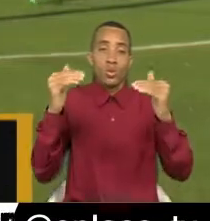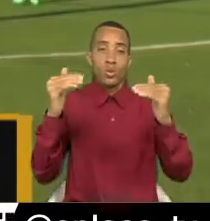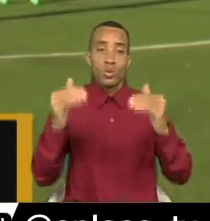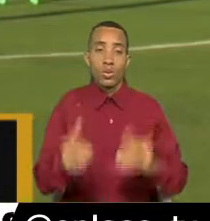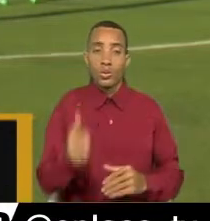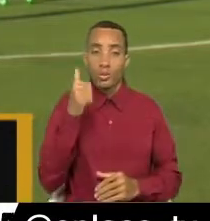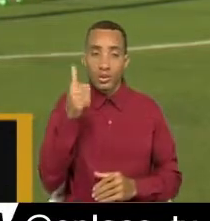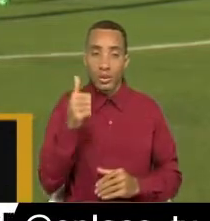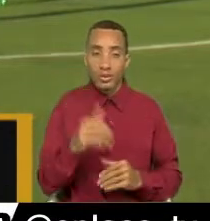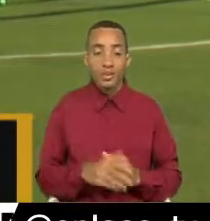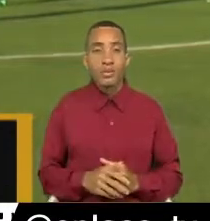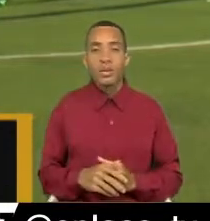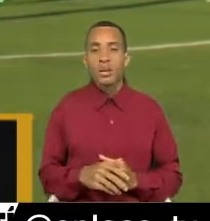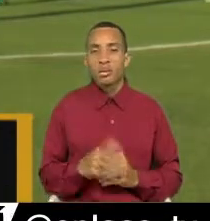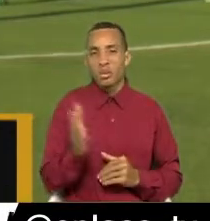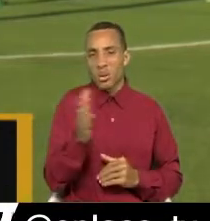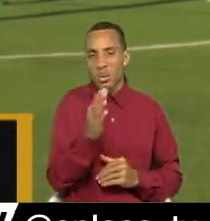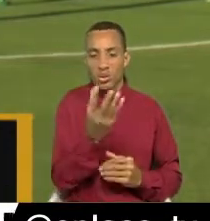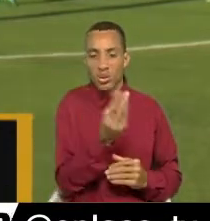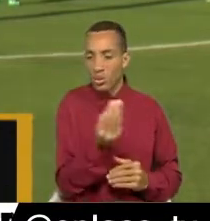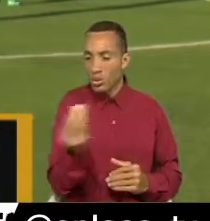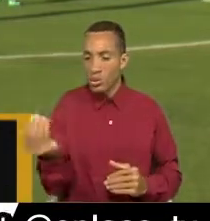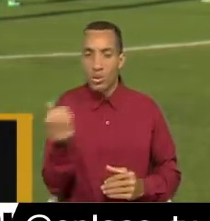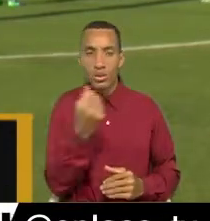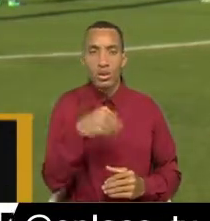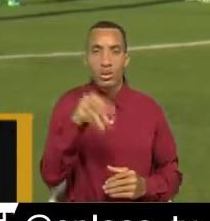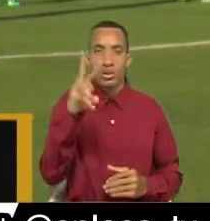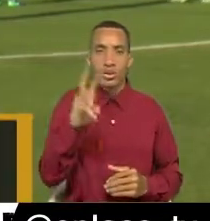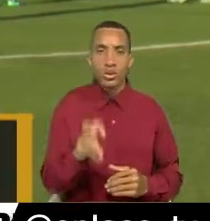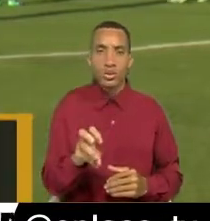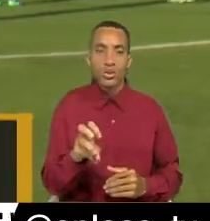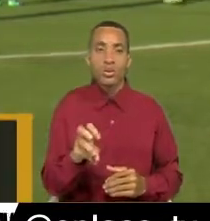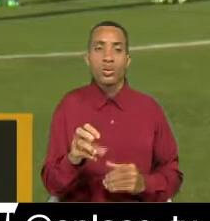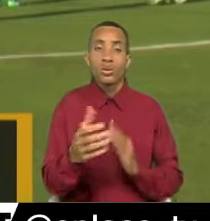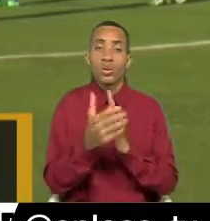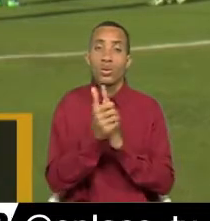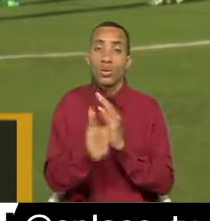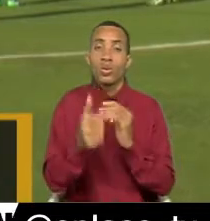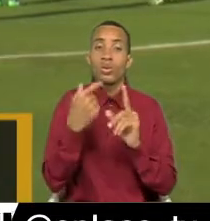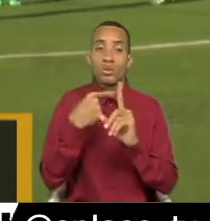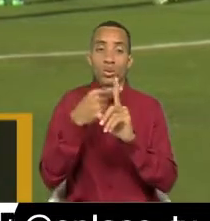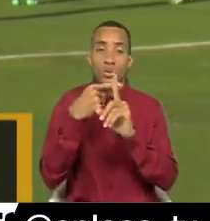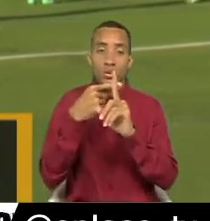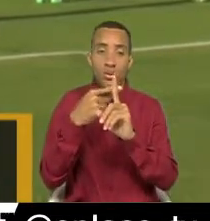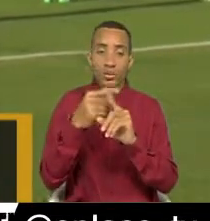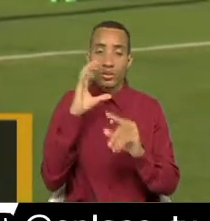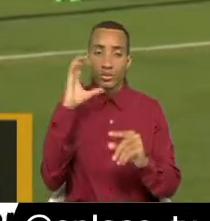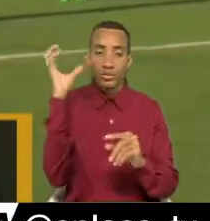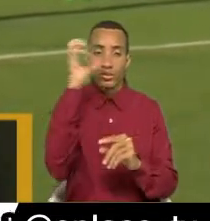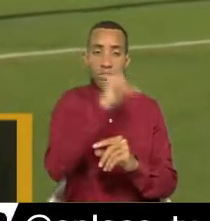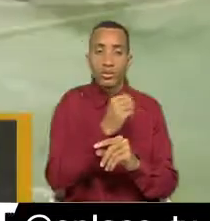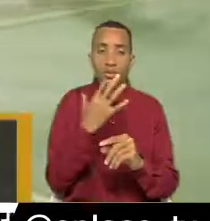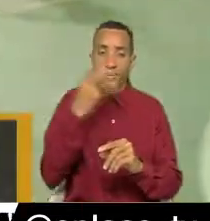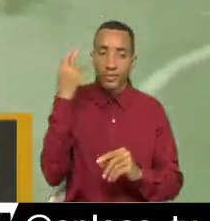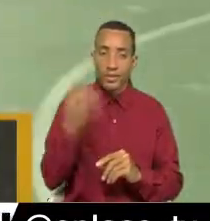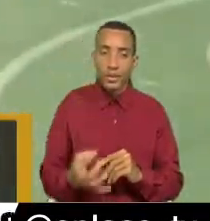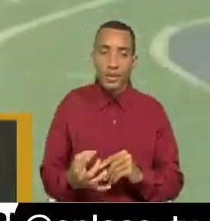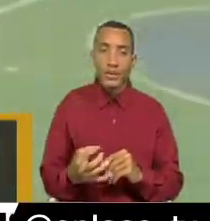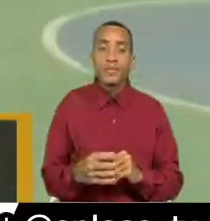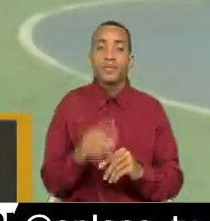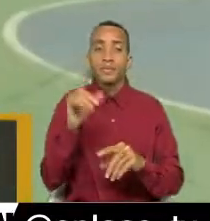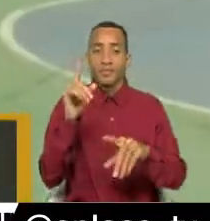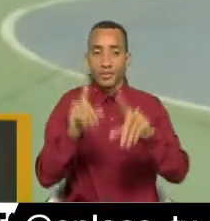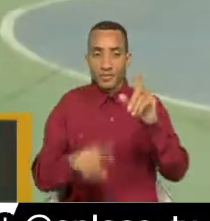casi 18 equipos, donde el nivel fue muy positivo, donde encontramos que de verdad hay equipos